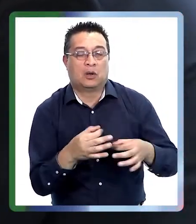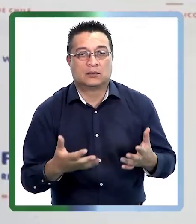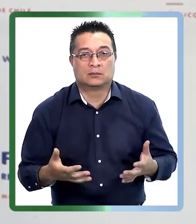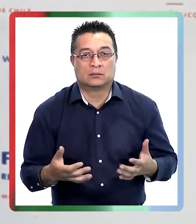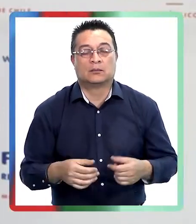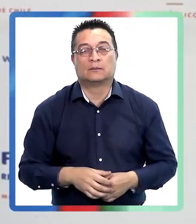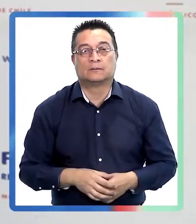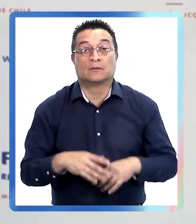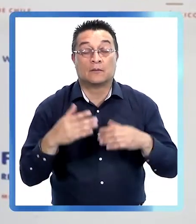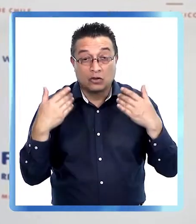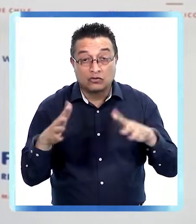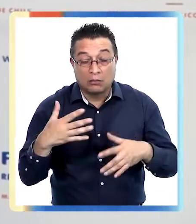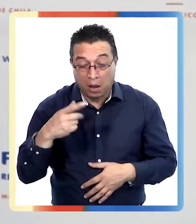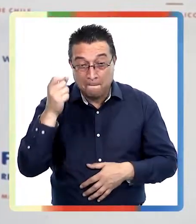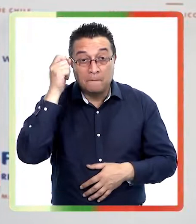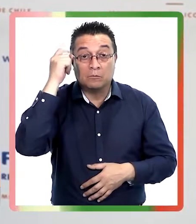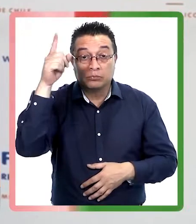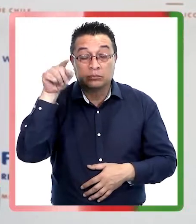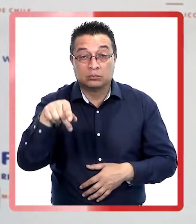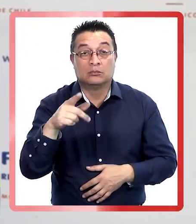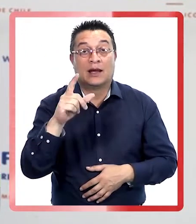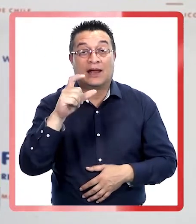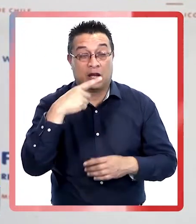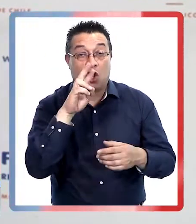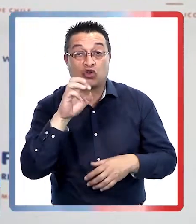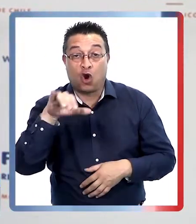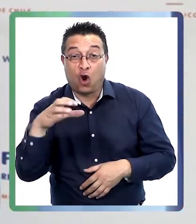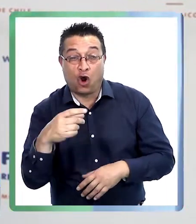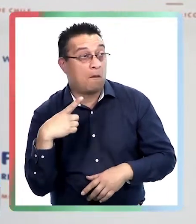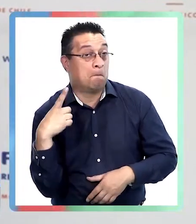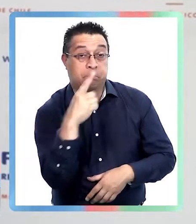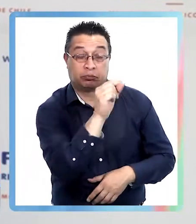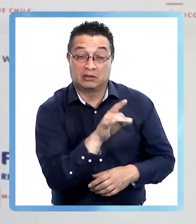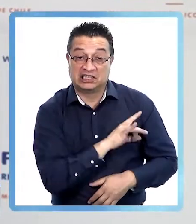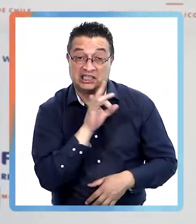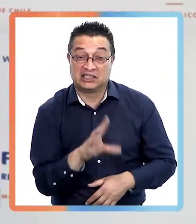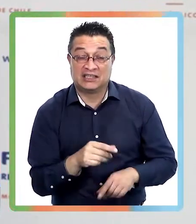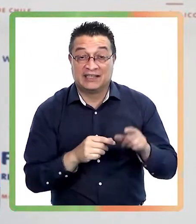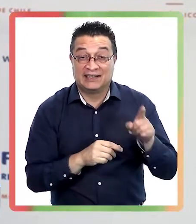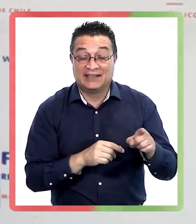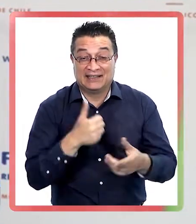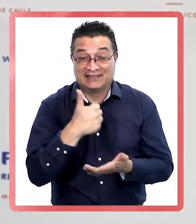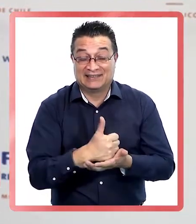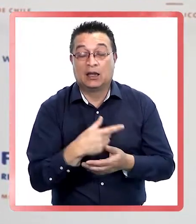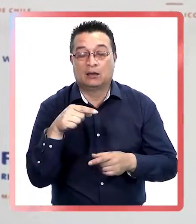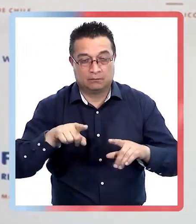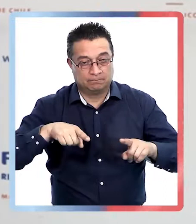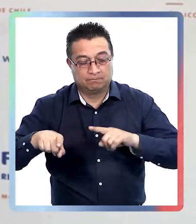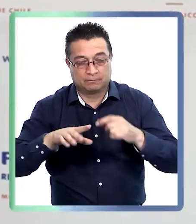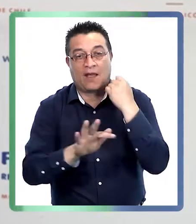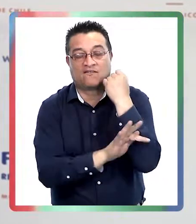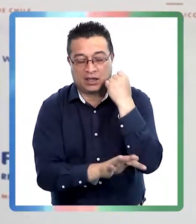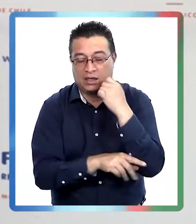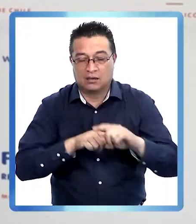exalcaldesa. Una vez que nos hemos enterado de que Karen Rojo Venegas salió fuera del país, se encuentra en la Fiscalía realizando todas